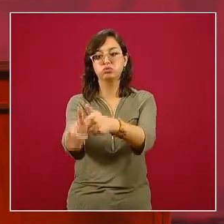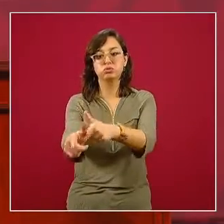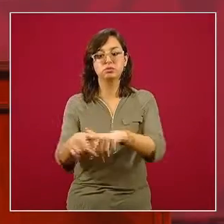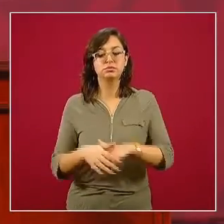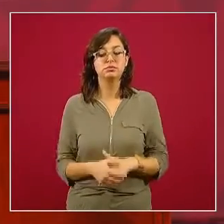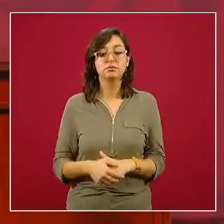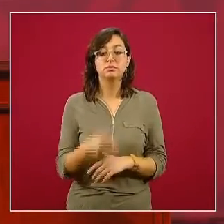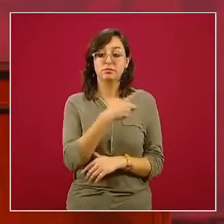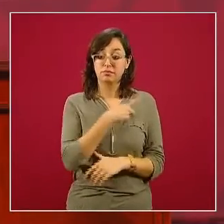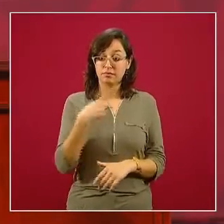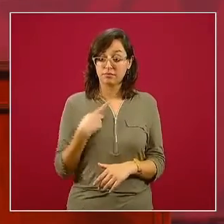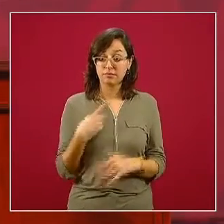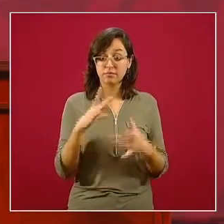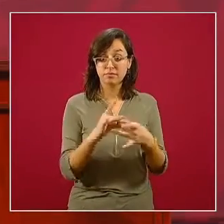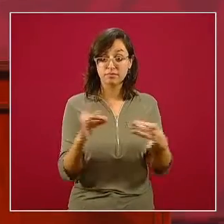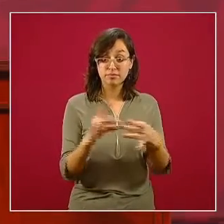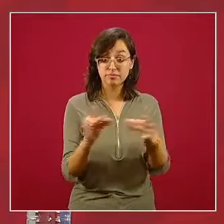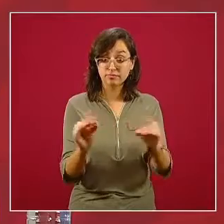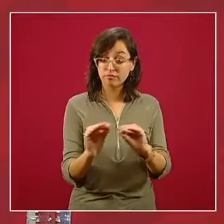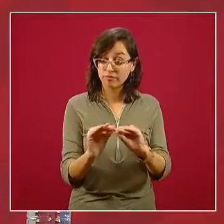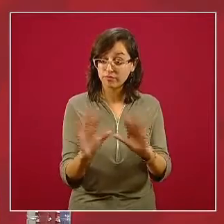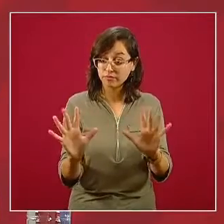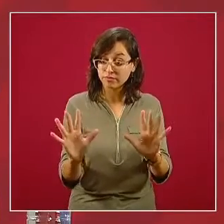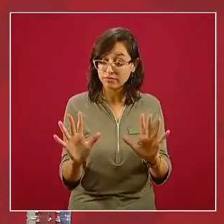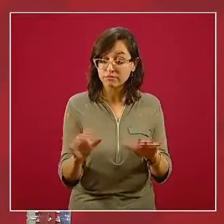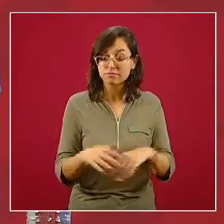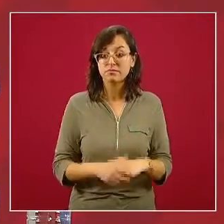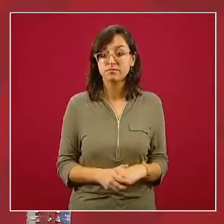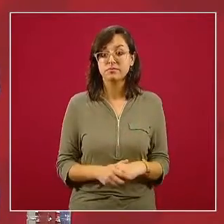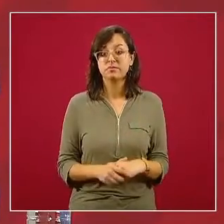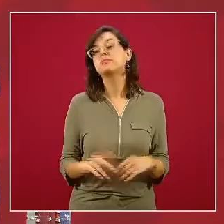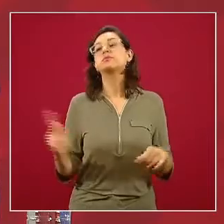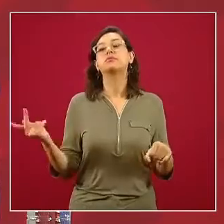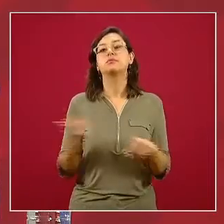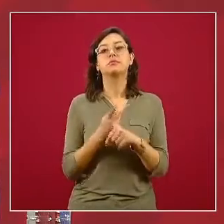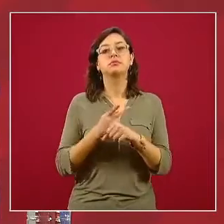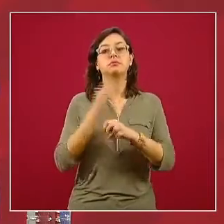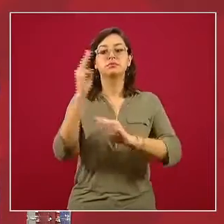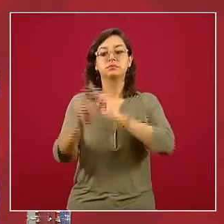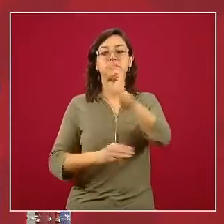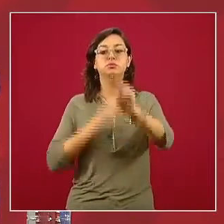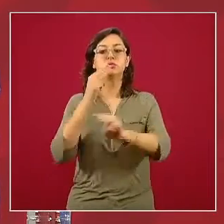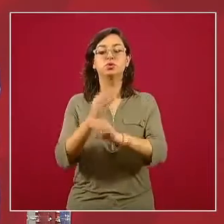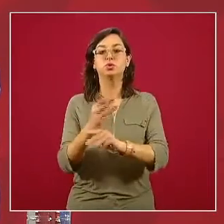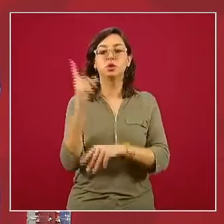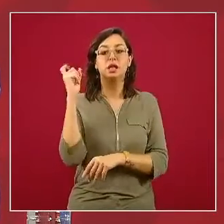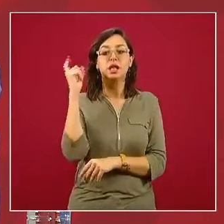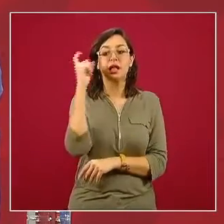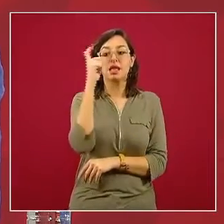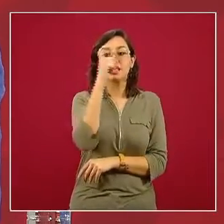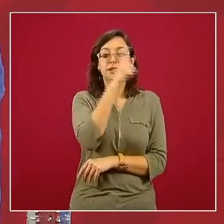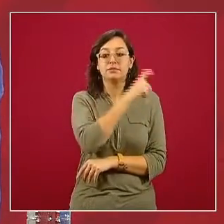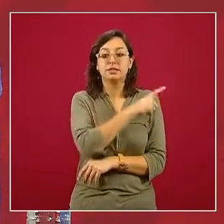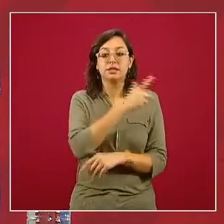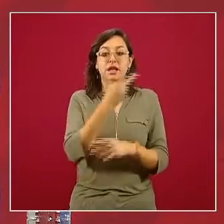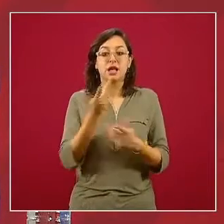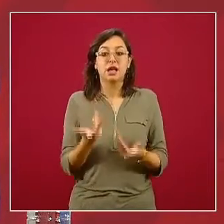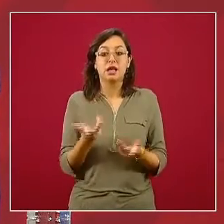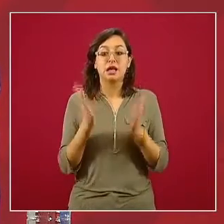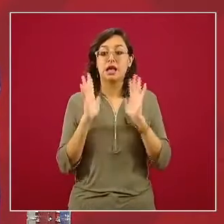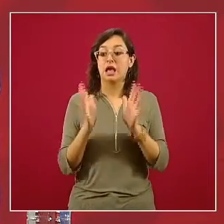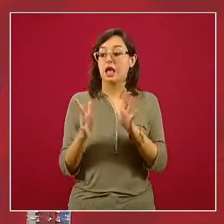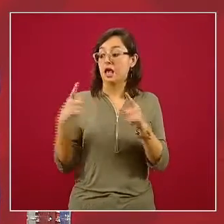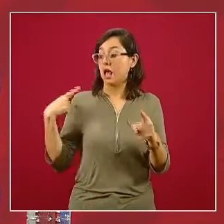muy en claro. Una de las limitaciones que enfrenta el mundo entero es que, a pesar de que han pasado ya más de